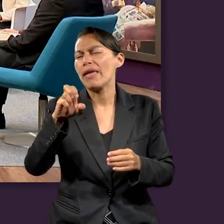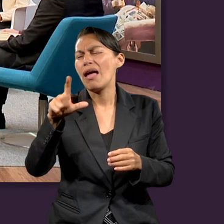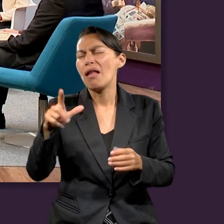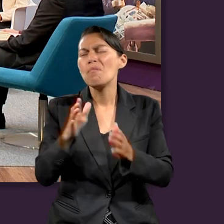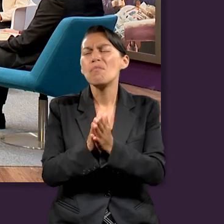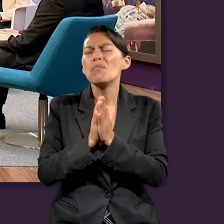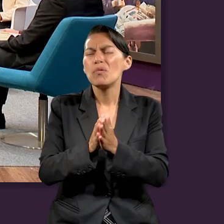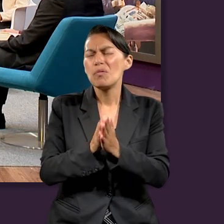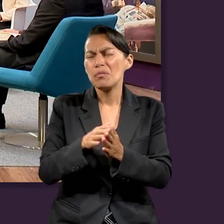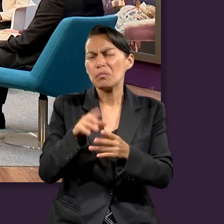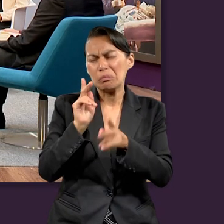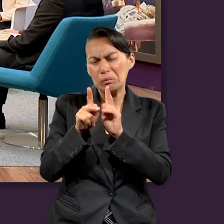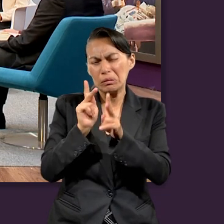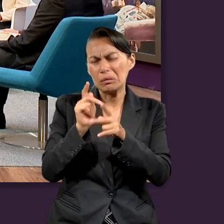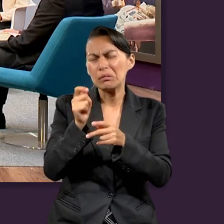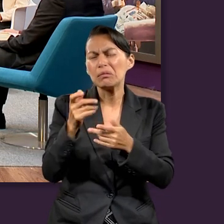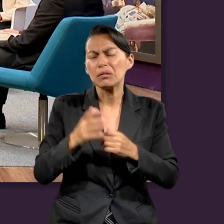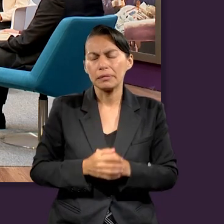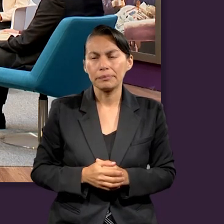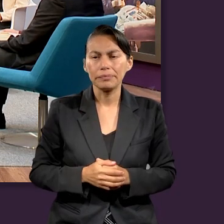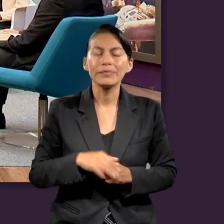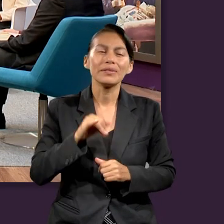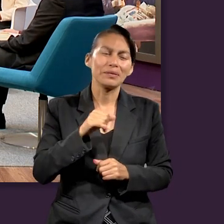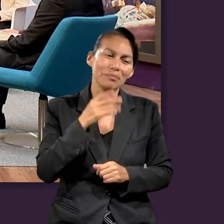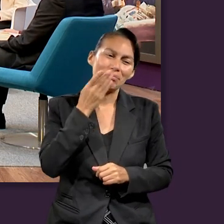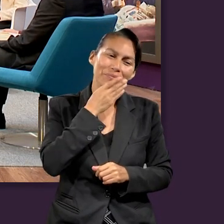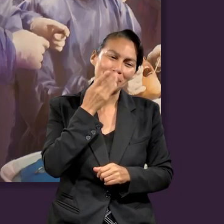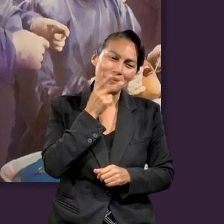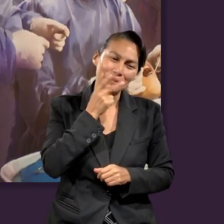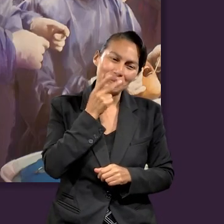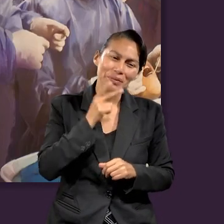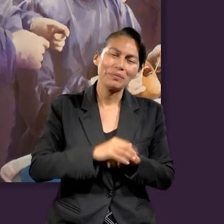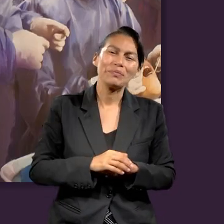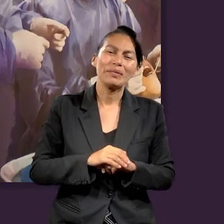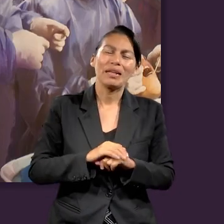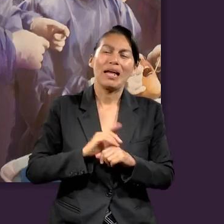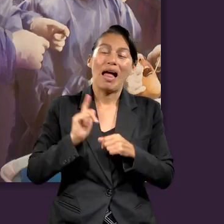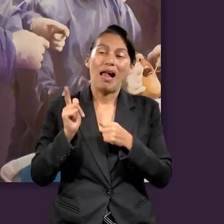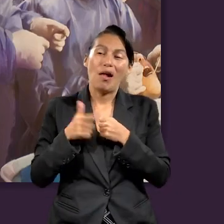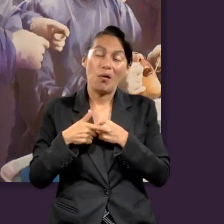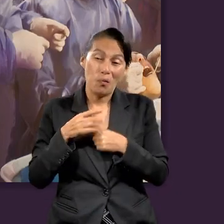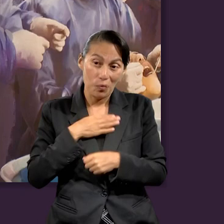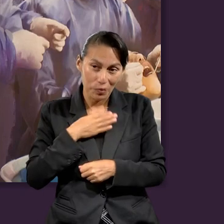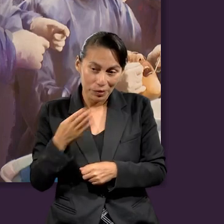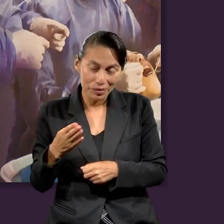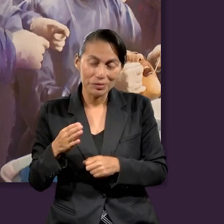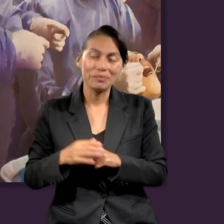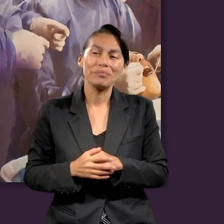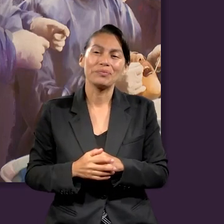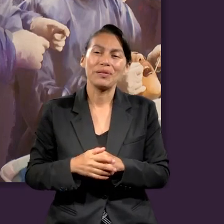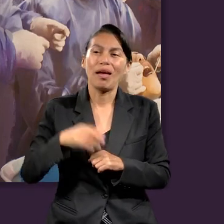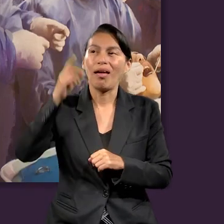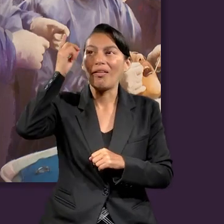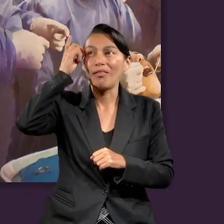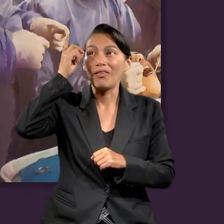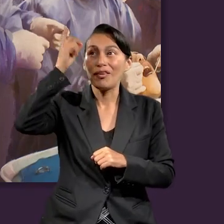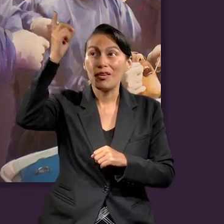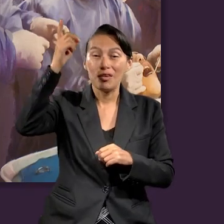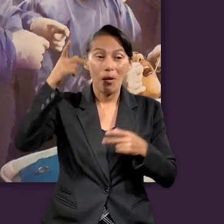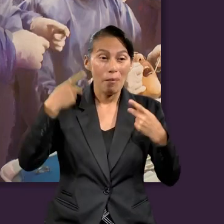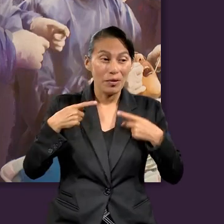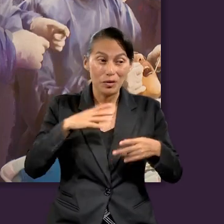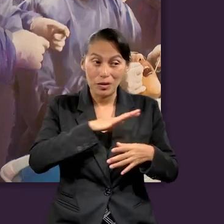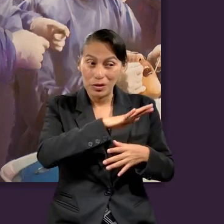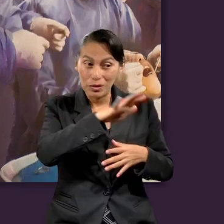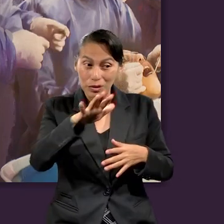este lado positivo que hay en medio del lado oscuro. Así es, Pastor. Bueno, algo positivo es que Dios